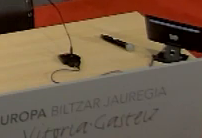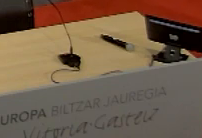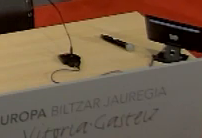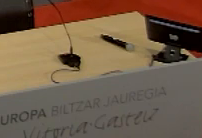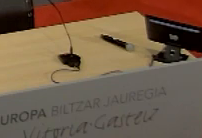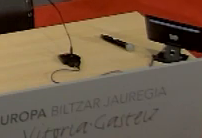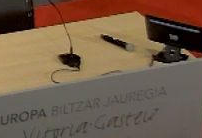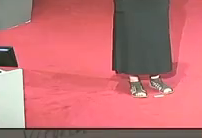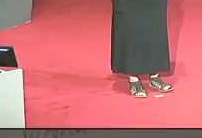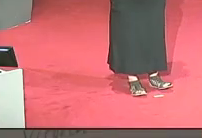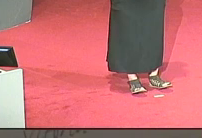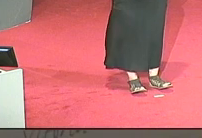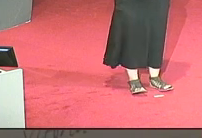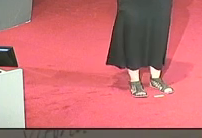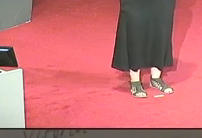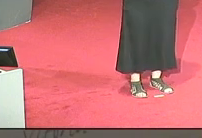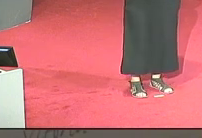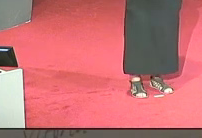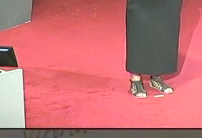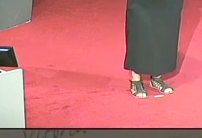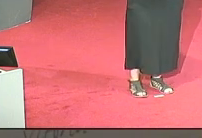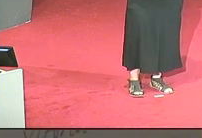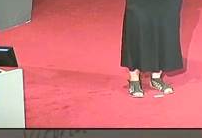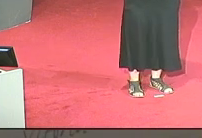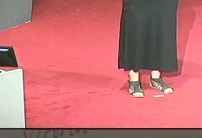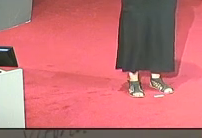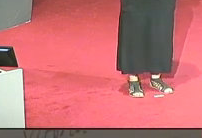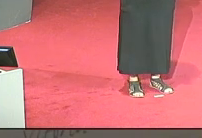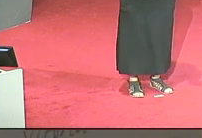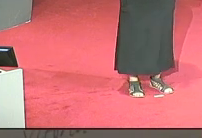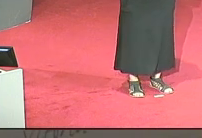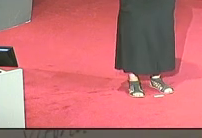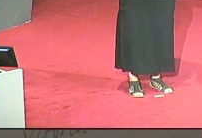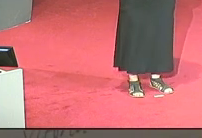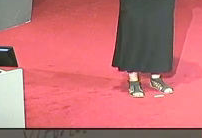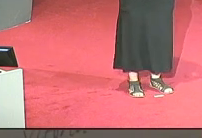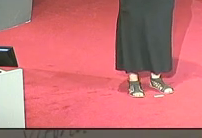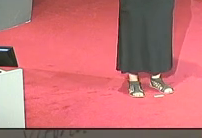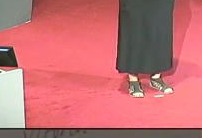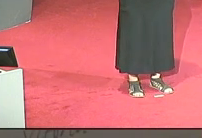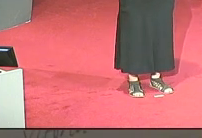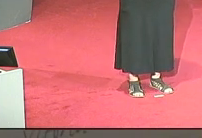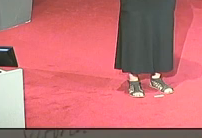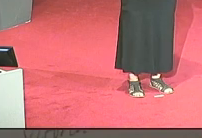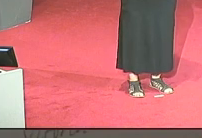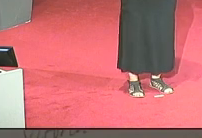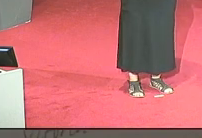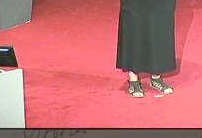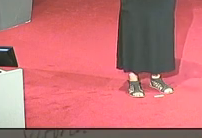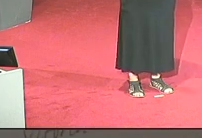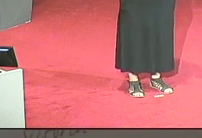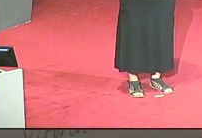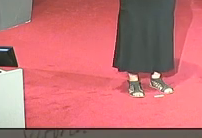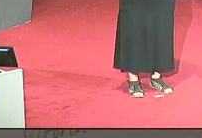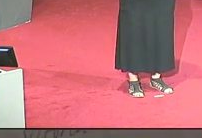a razón de un gusto y esta victoria y gasteiz code al checo culture servicio al canto la tuta coca sad ariza abertis bertara